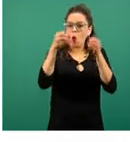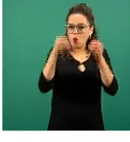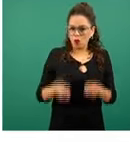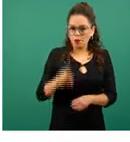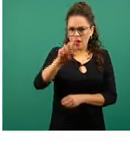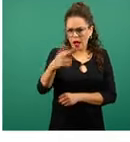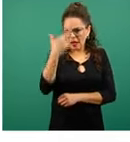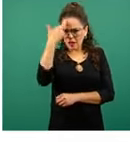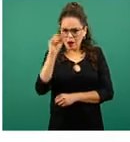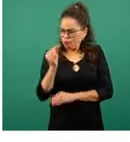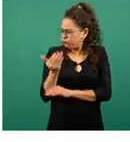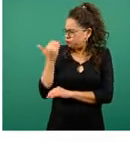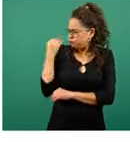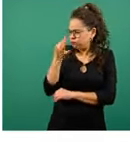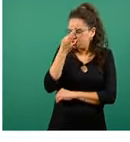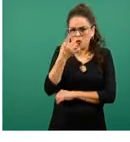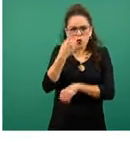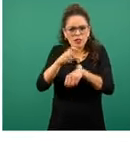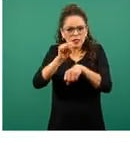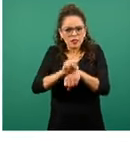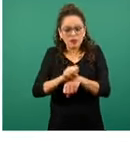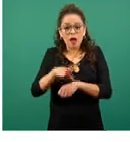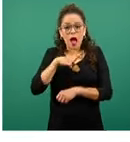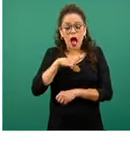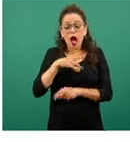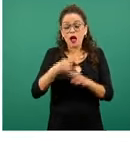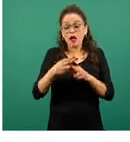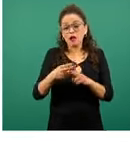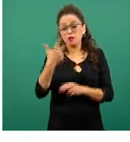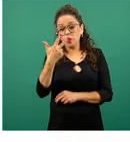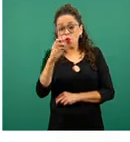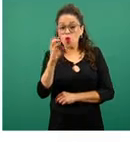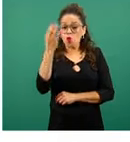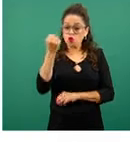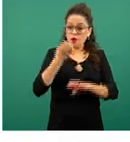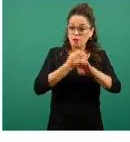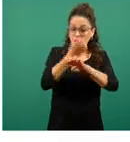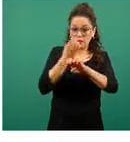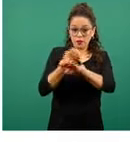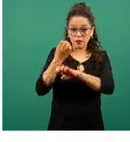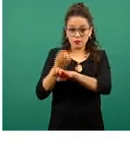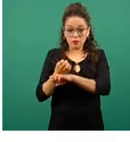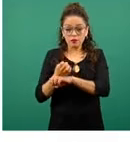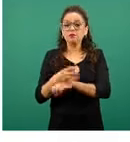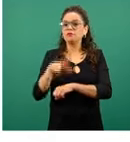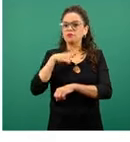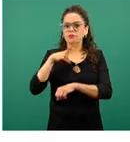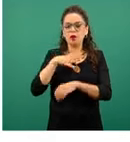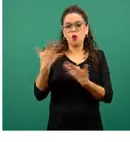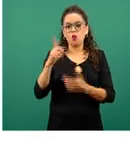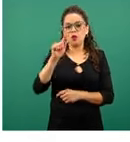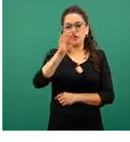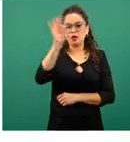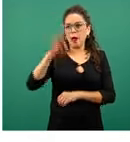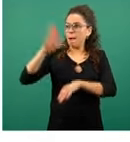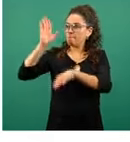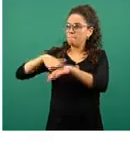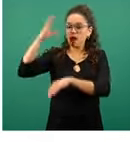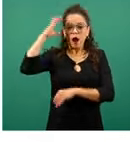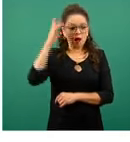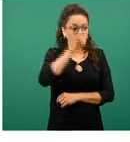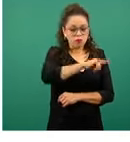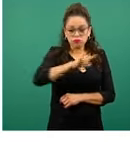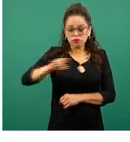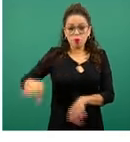pasada, este grupo tenía hasta 8 o 9 entidades que tenían más del 70% de sus camas